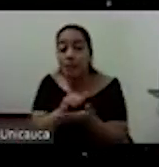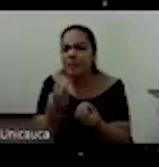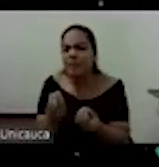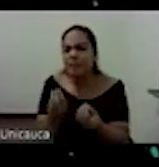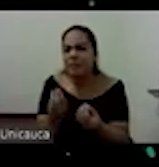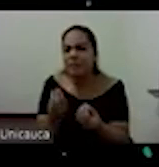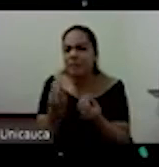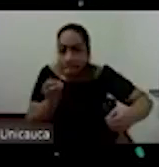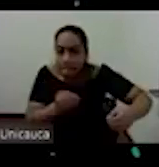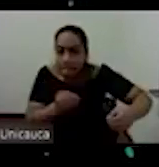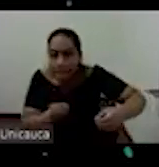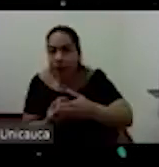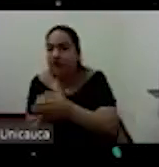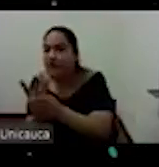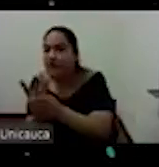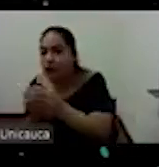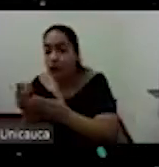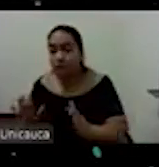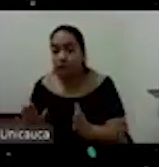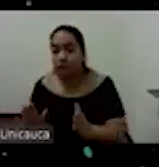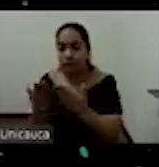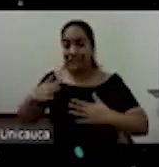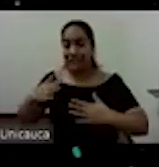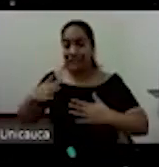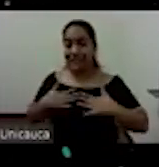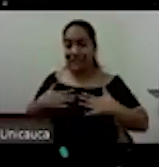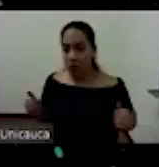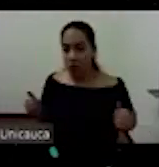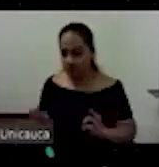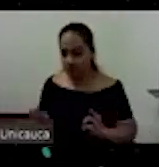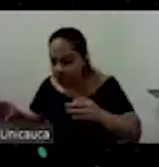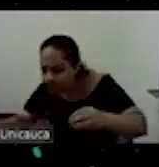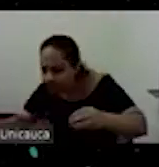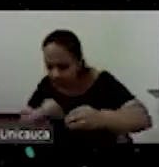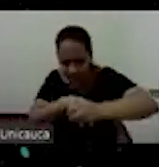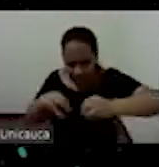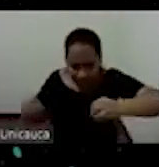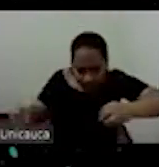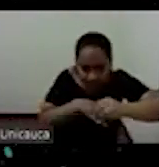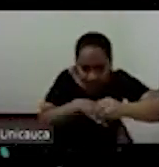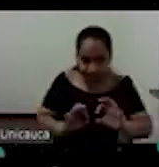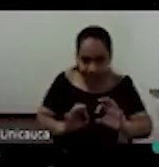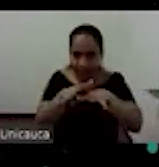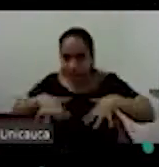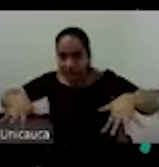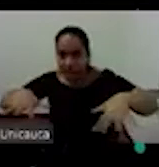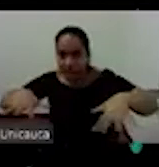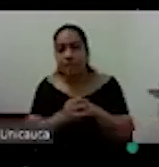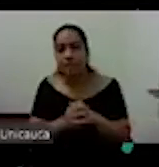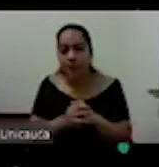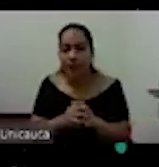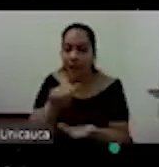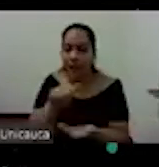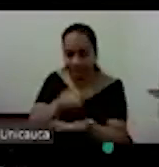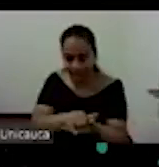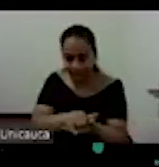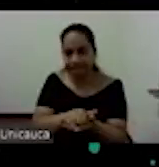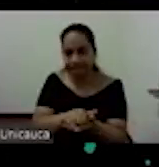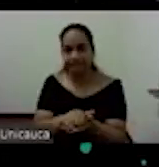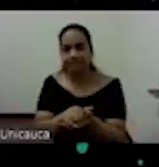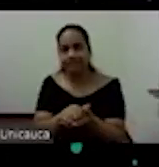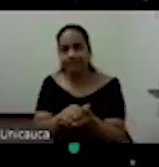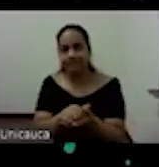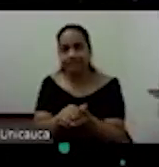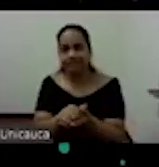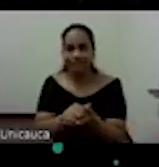plantas medicinales de los grandes rituales de armonización del territorio. Así es como damos fin a